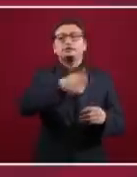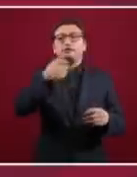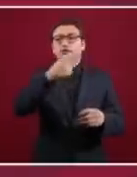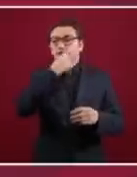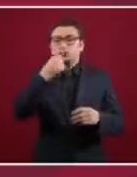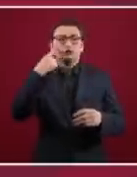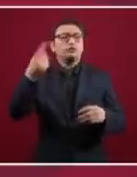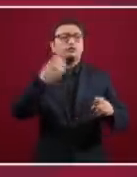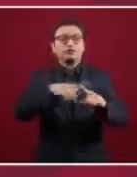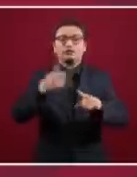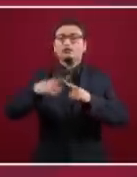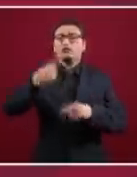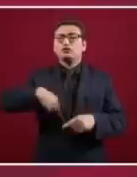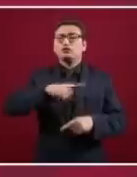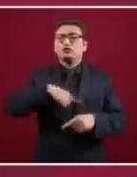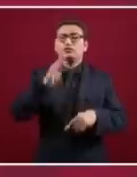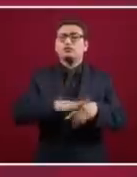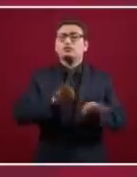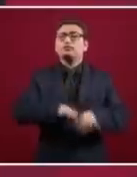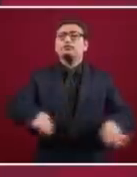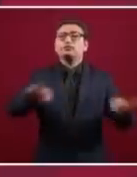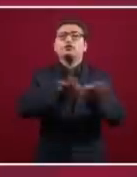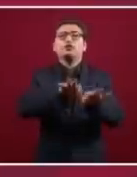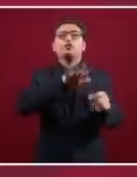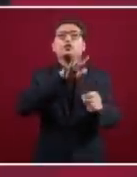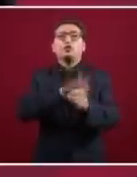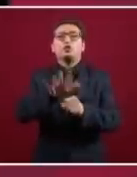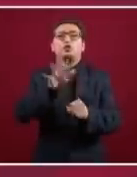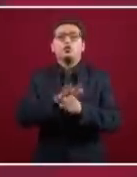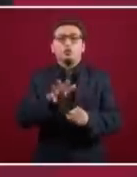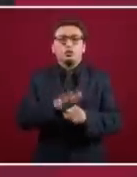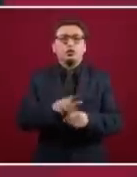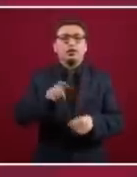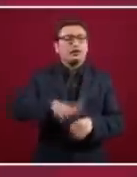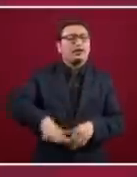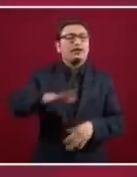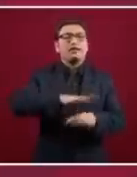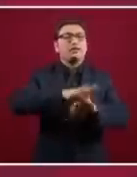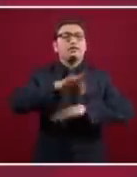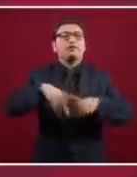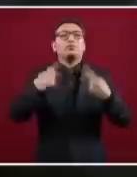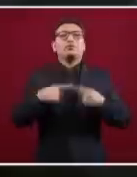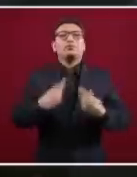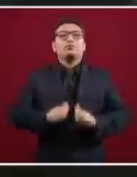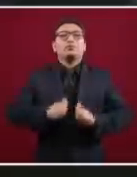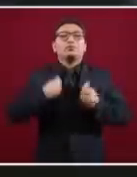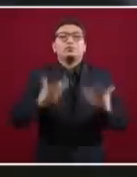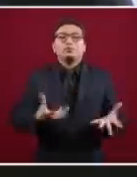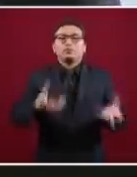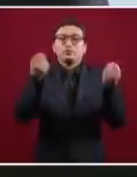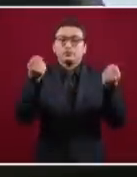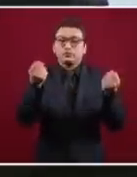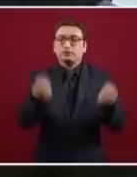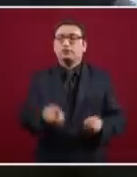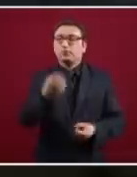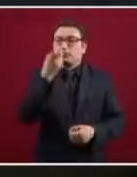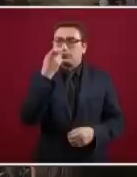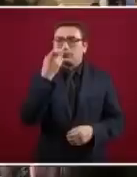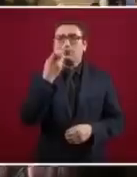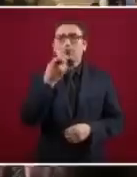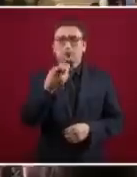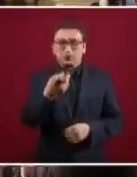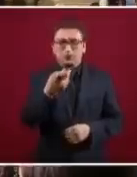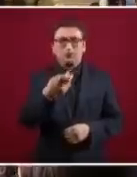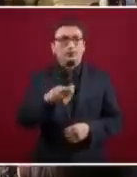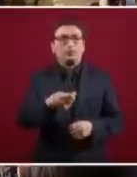nosotros lo que nos importaba era que se salvaran las vidas y por eso la